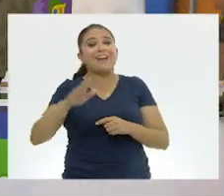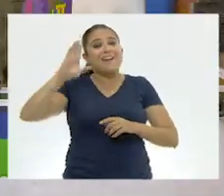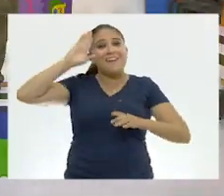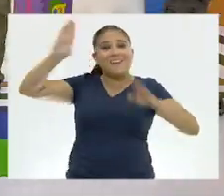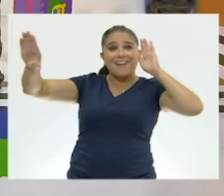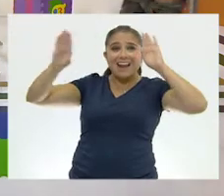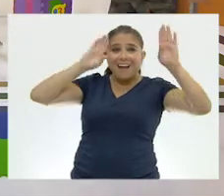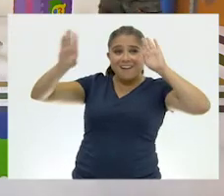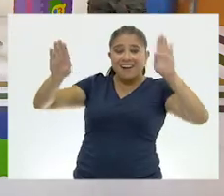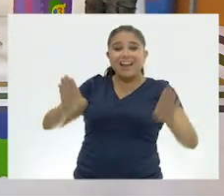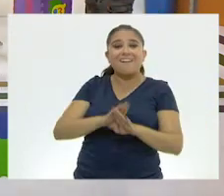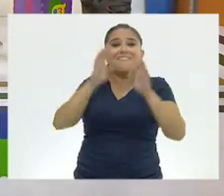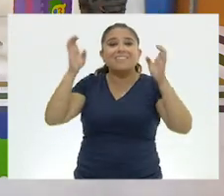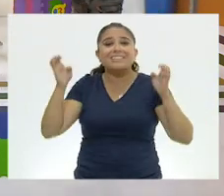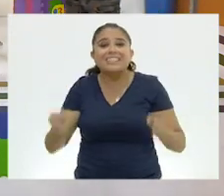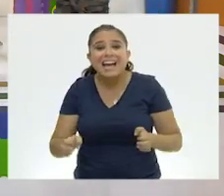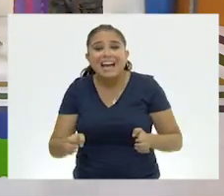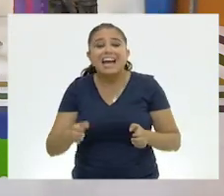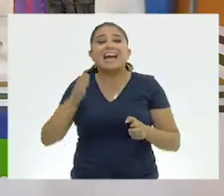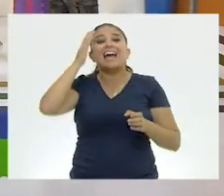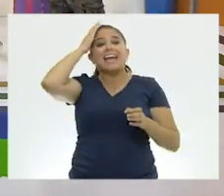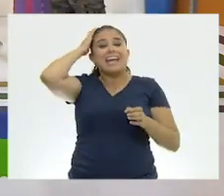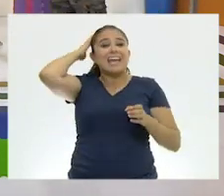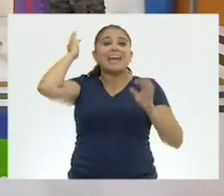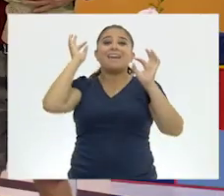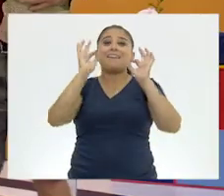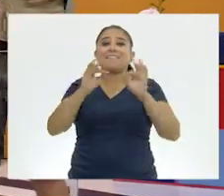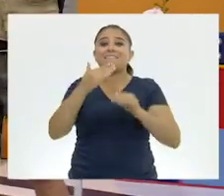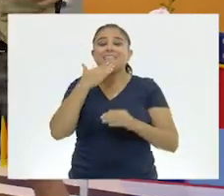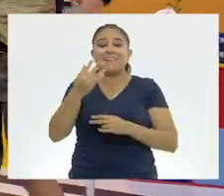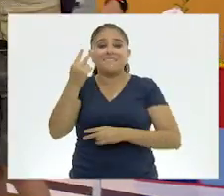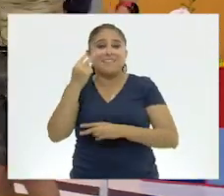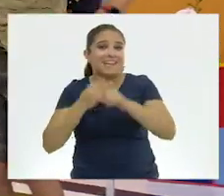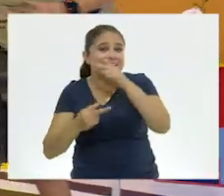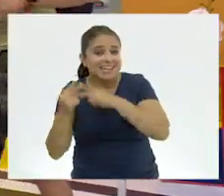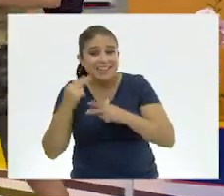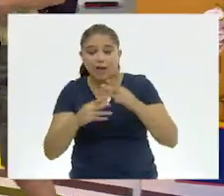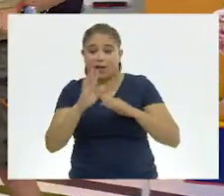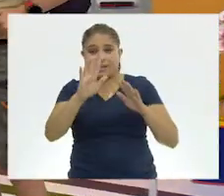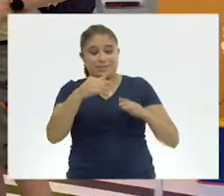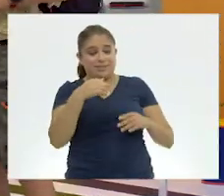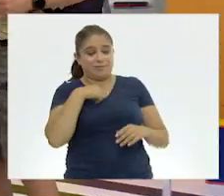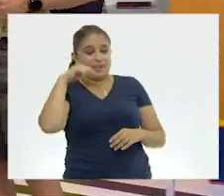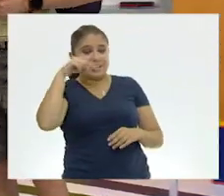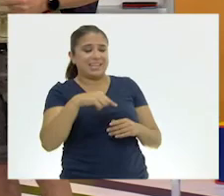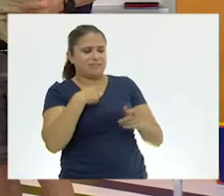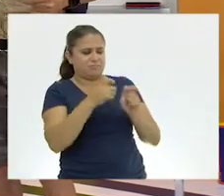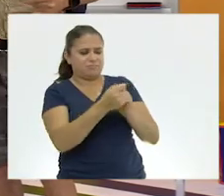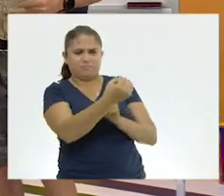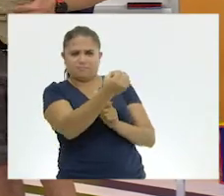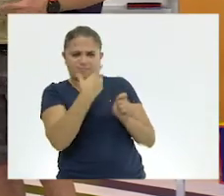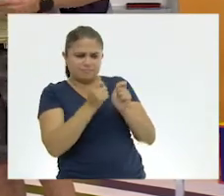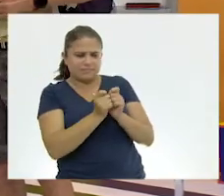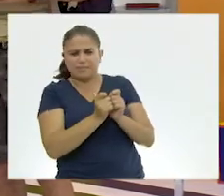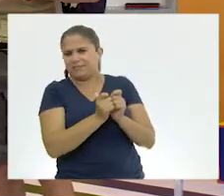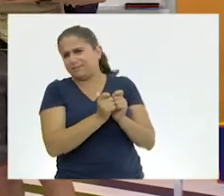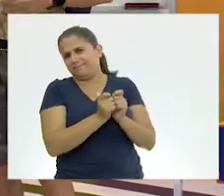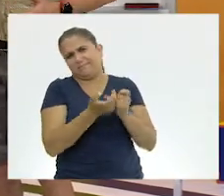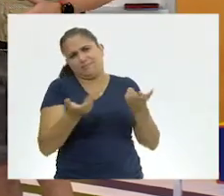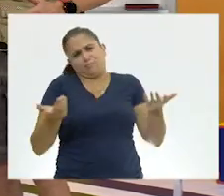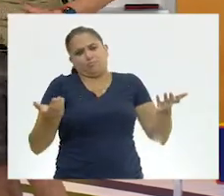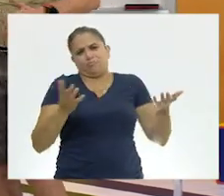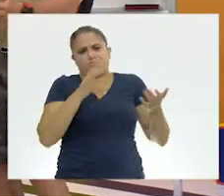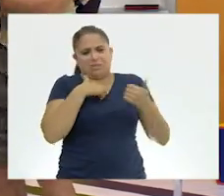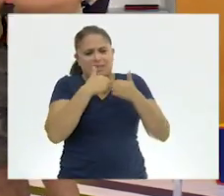¿Cómo estás? ¡Excelente! ¡Bienvenido! Ah, pues mira, aquí estoy porque recibí tu mensaje y dije, no me puedo